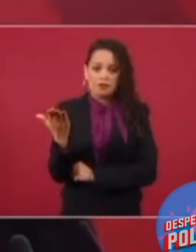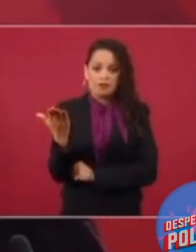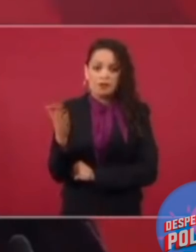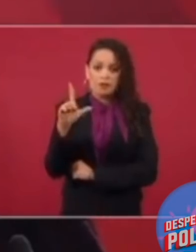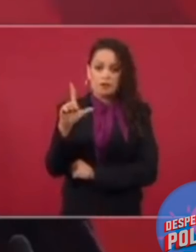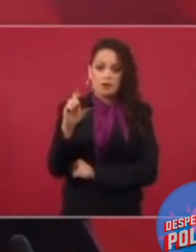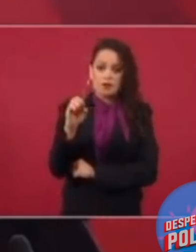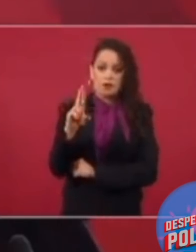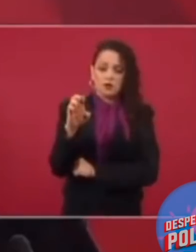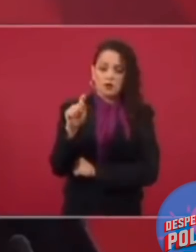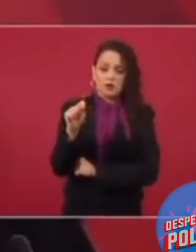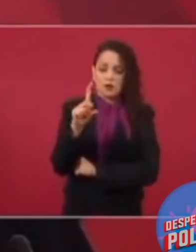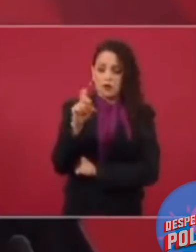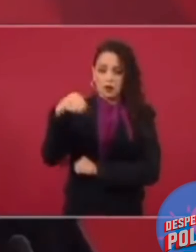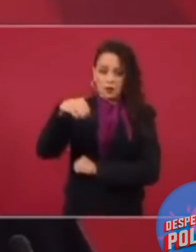a Loretta de Mola,